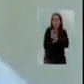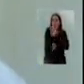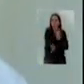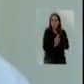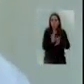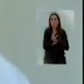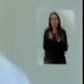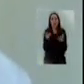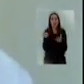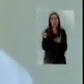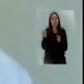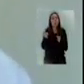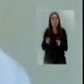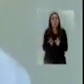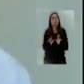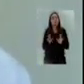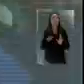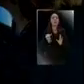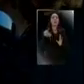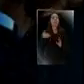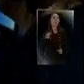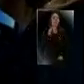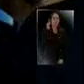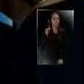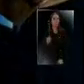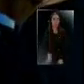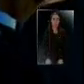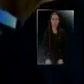cierto?, acerca de lo que a usted le pudiera acontecer en el futuro.